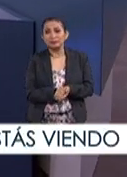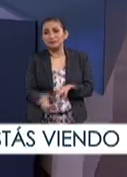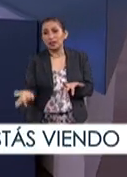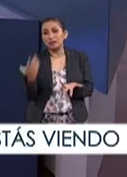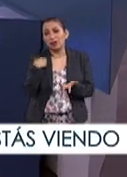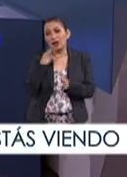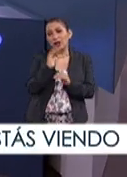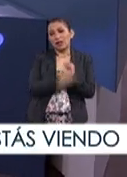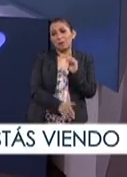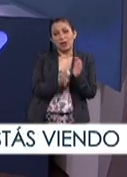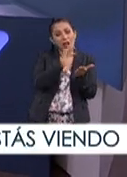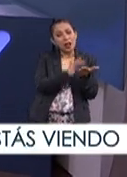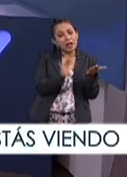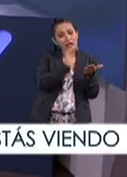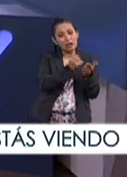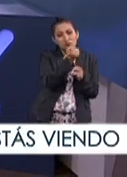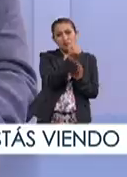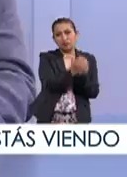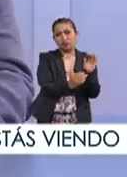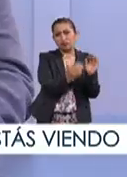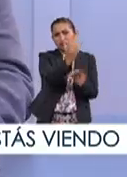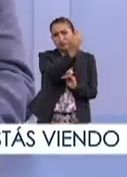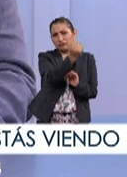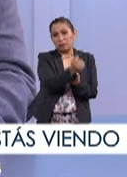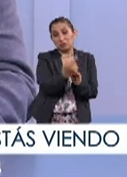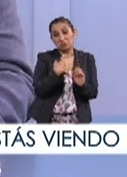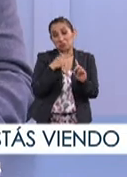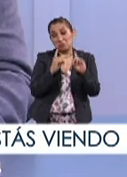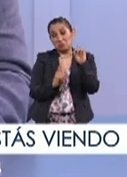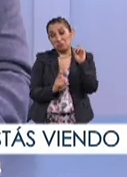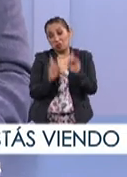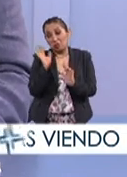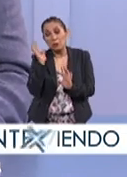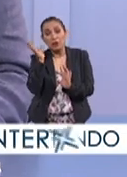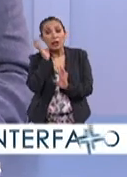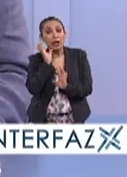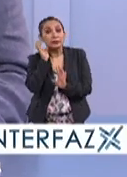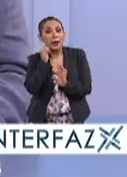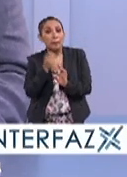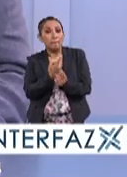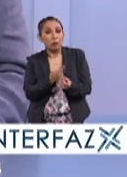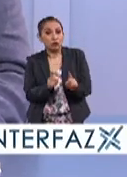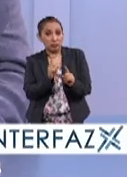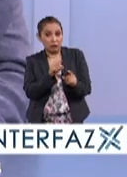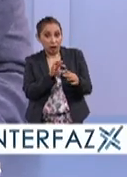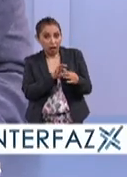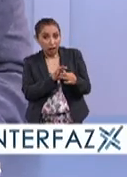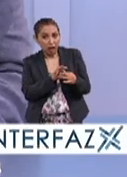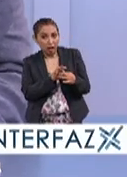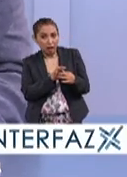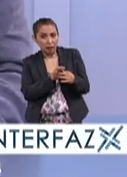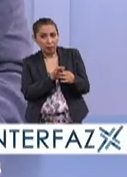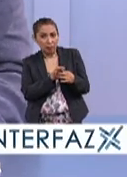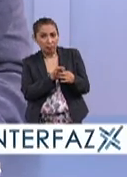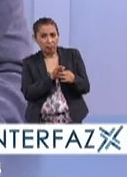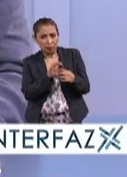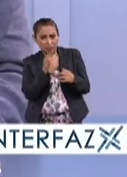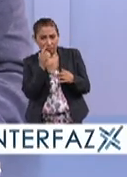esto y se termina leyendo a los grandes. Yo lo dudo, porque el que oye mala música, por ejemplo,